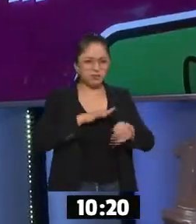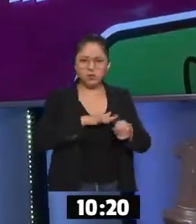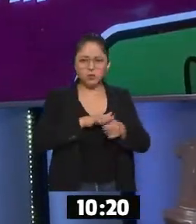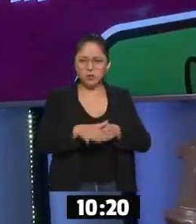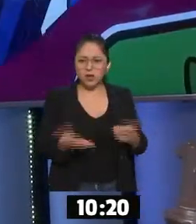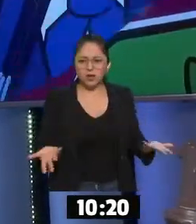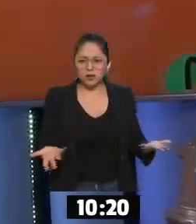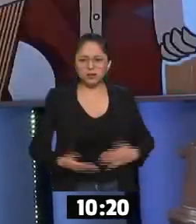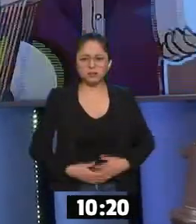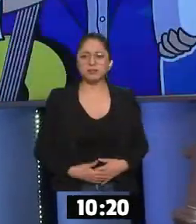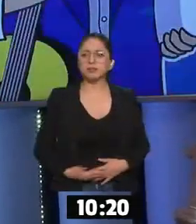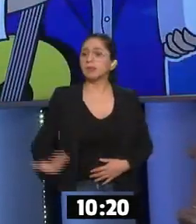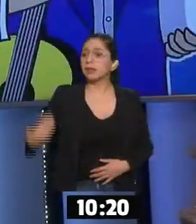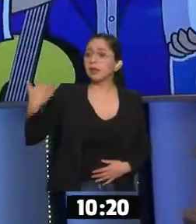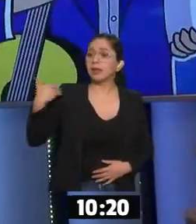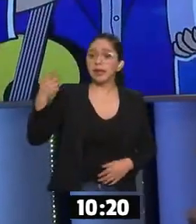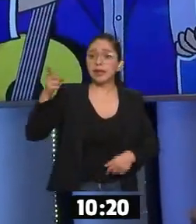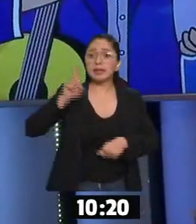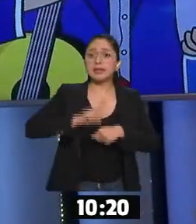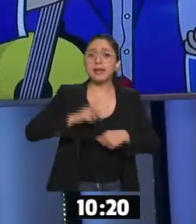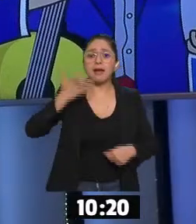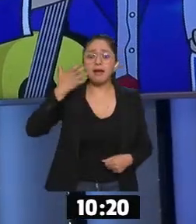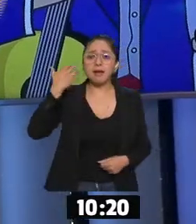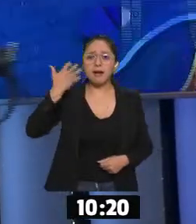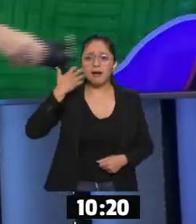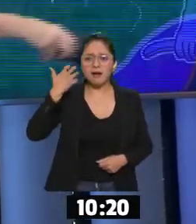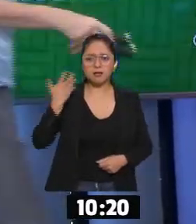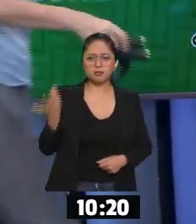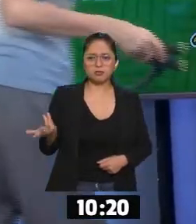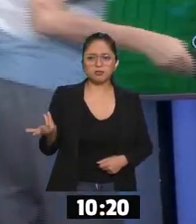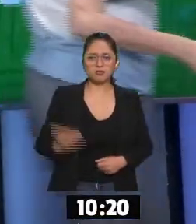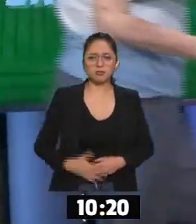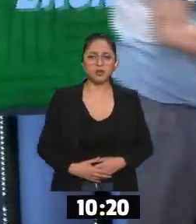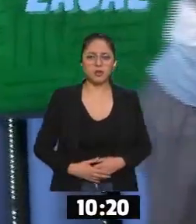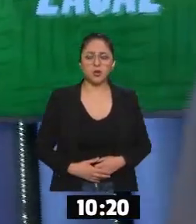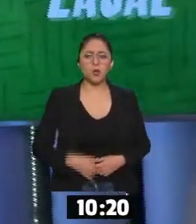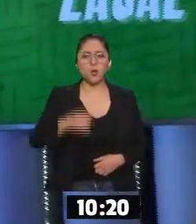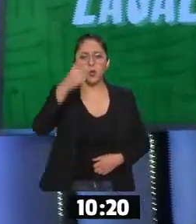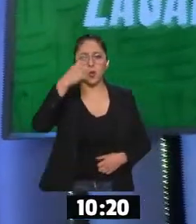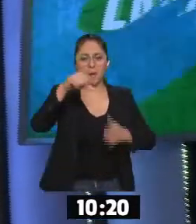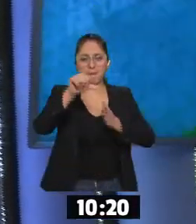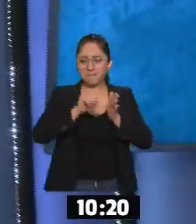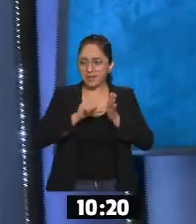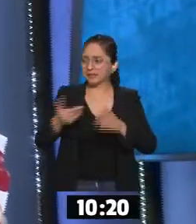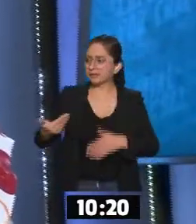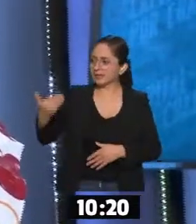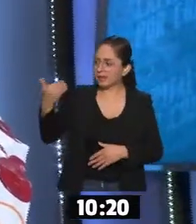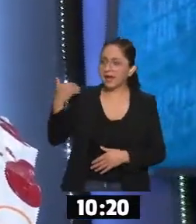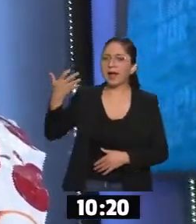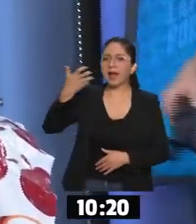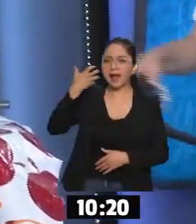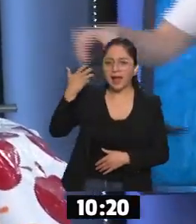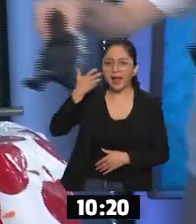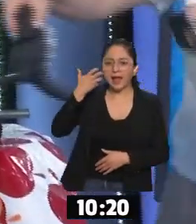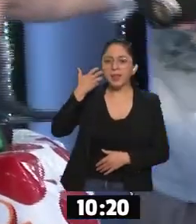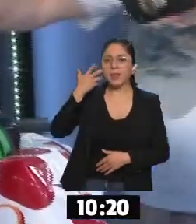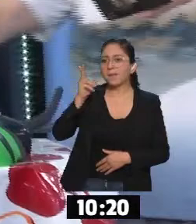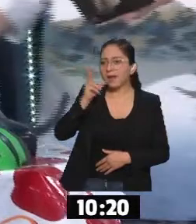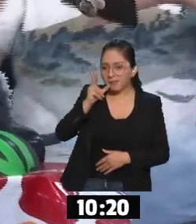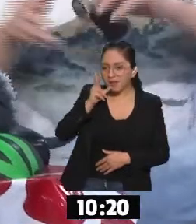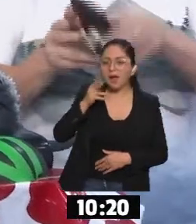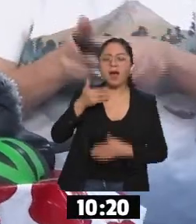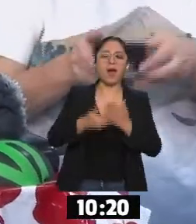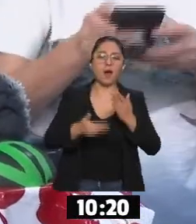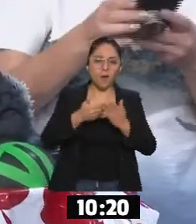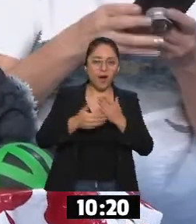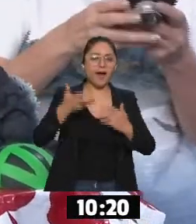Día del Gato, oigan, Es que el mes pasado fue el Día del Gato Padre y ahora es el Día del Gato Madre. Sí.